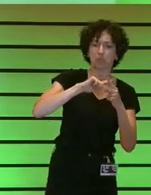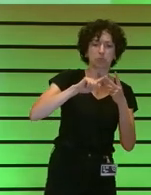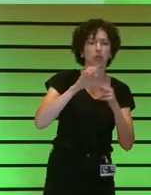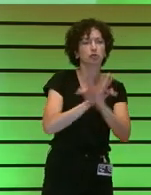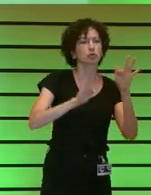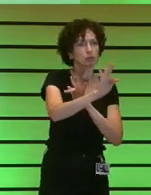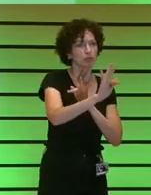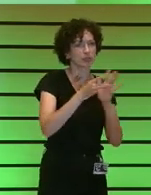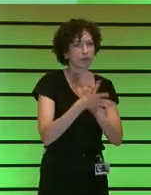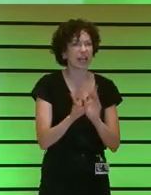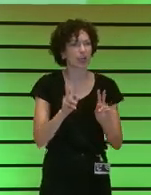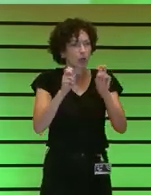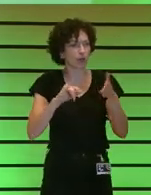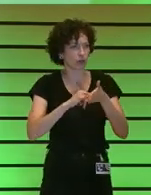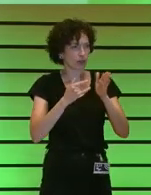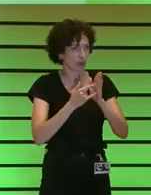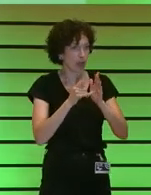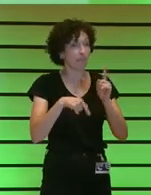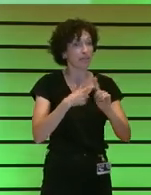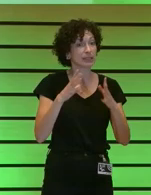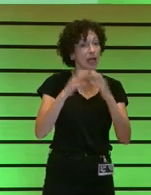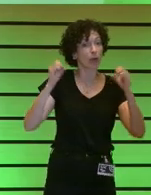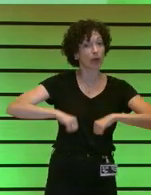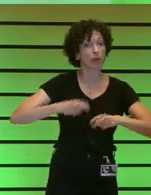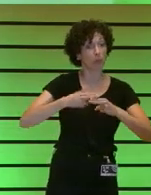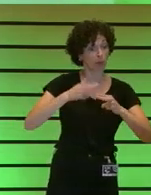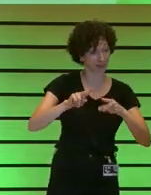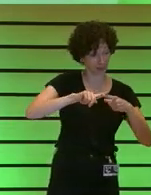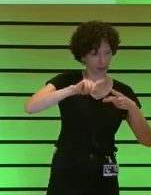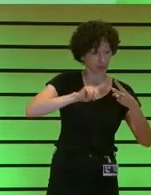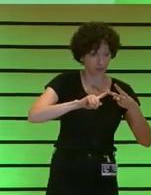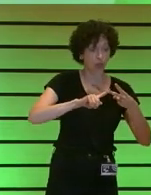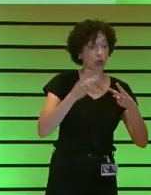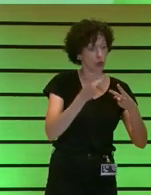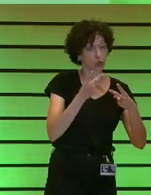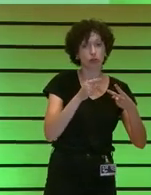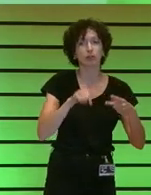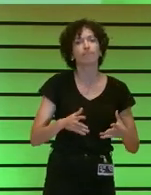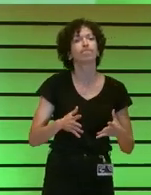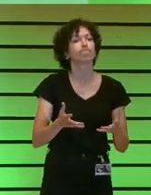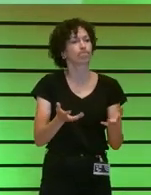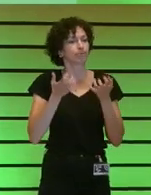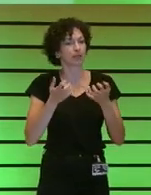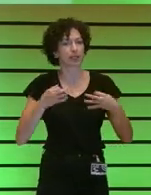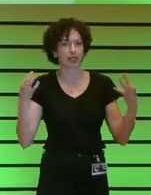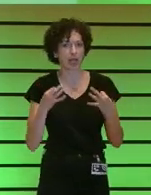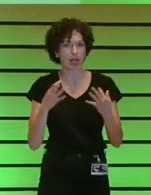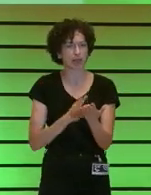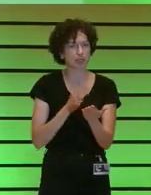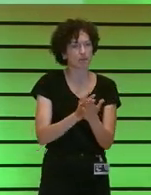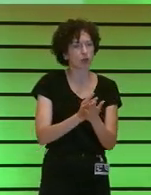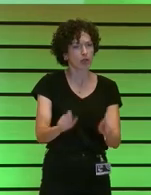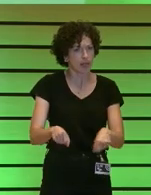tecnológica y acuerdo político consiguieron de la mano afrontar uno de los principales desafíos